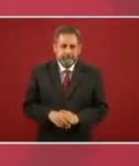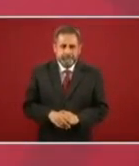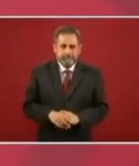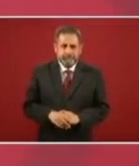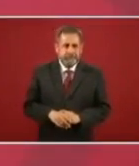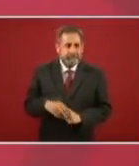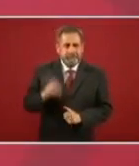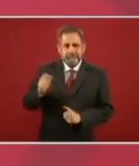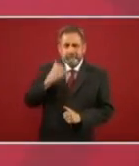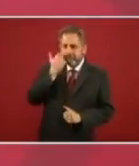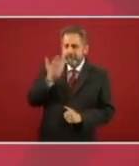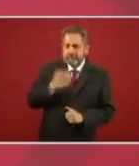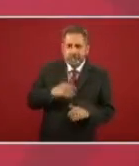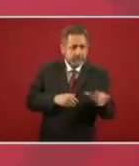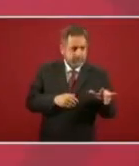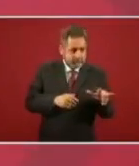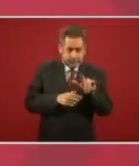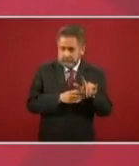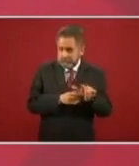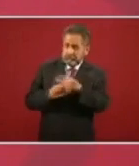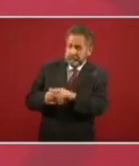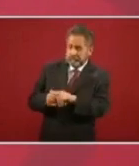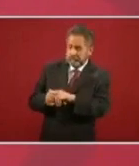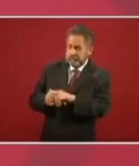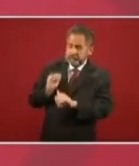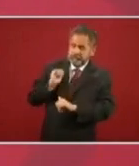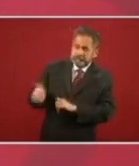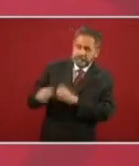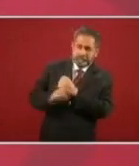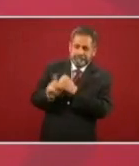entregar un problema, queremos